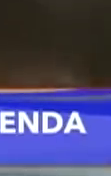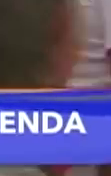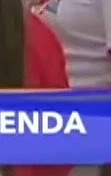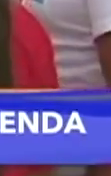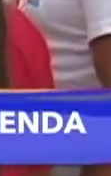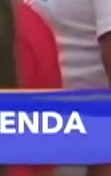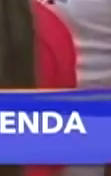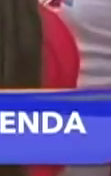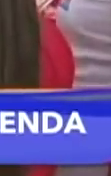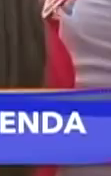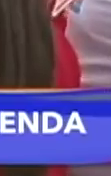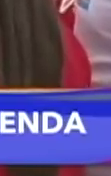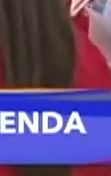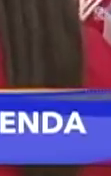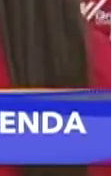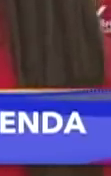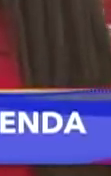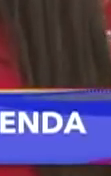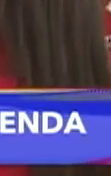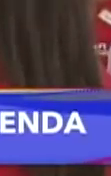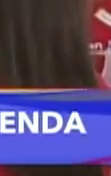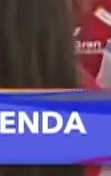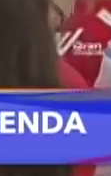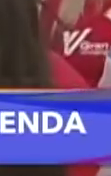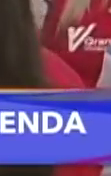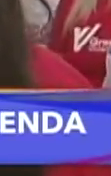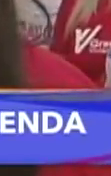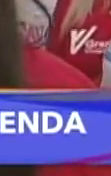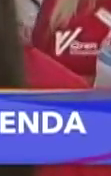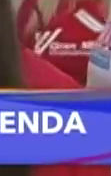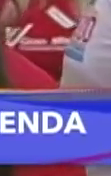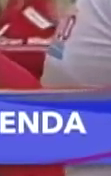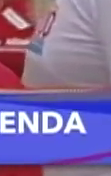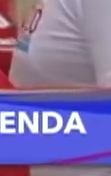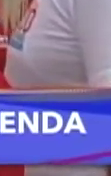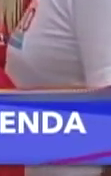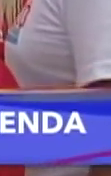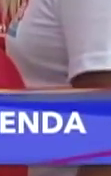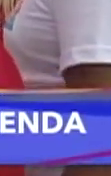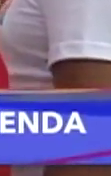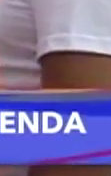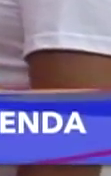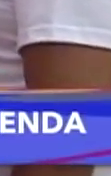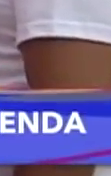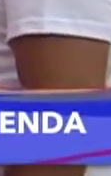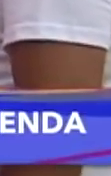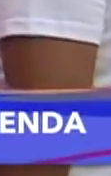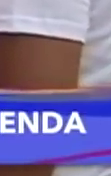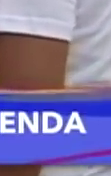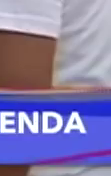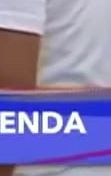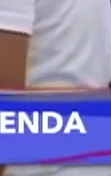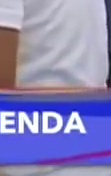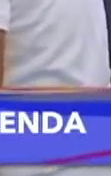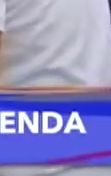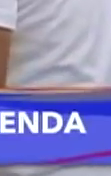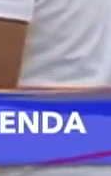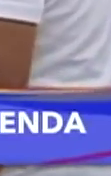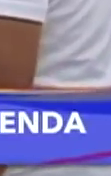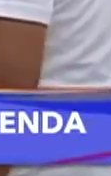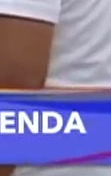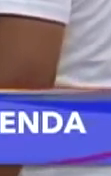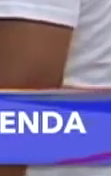olvidados. También vemos compartir allí al jefe de Estado con las familias que hoy van a recibir su vivienda digna, su